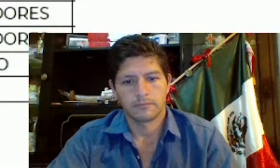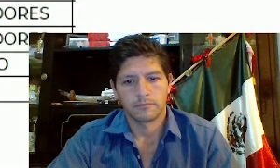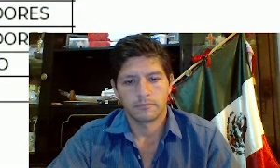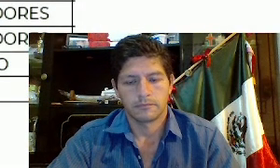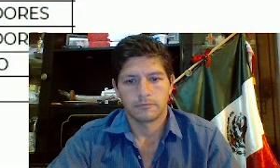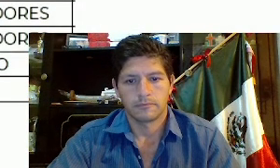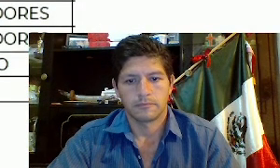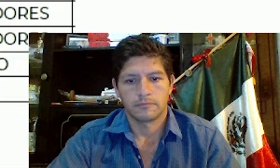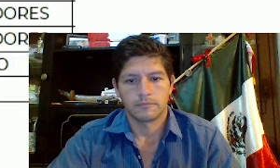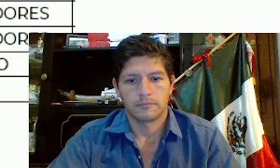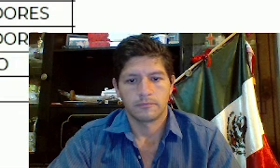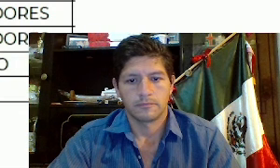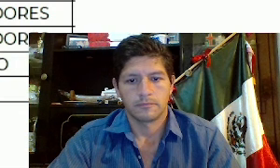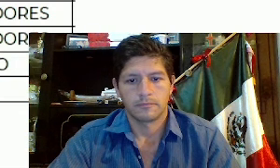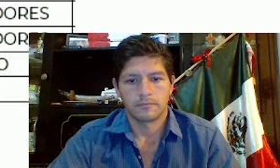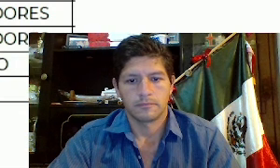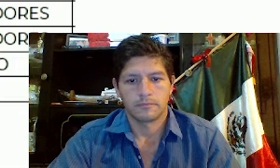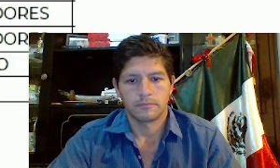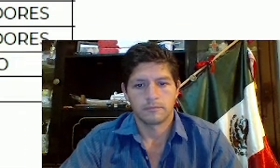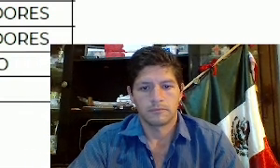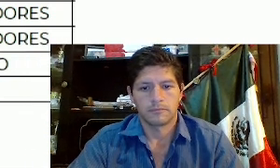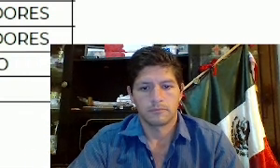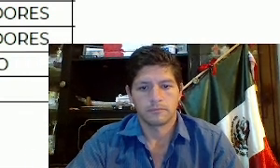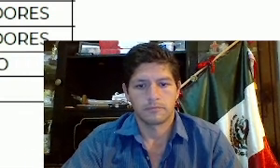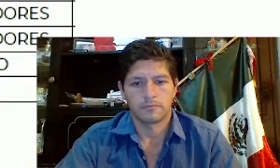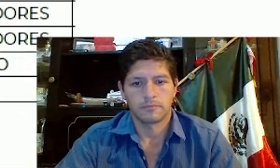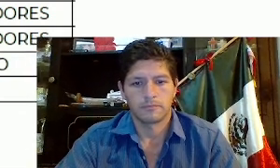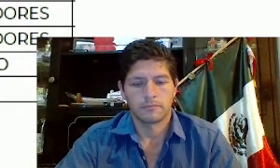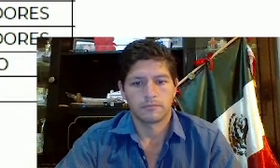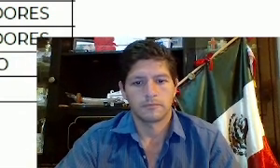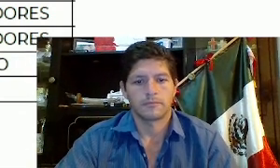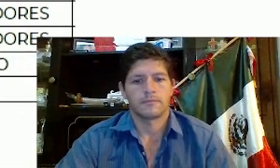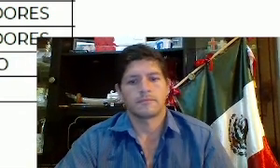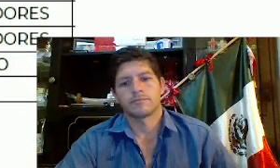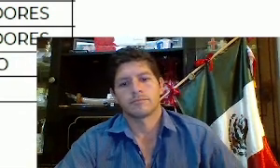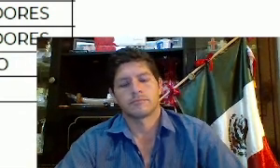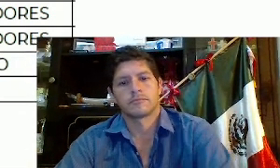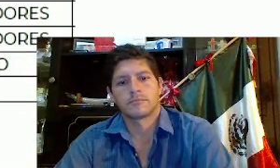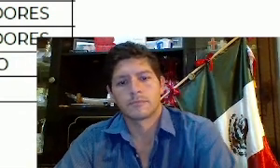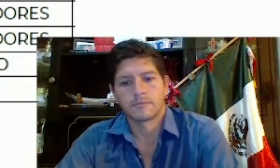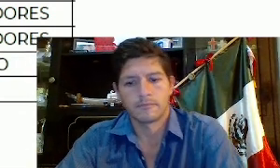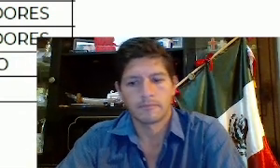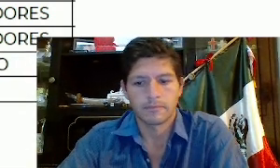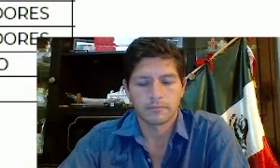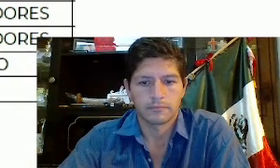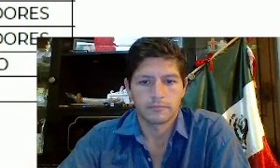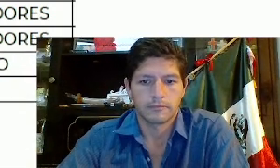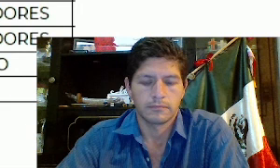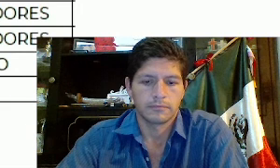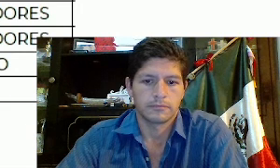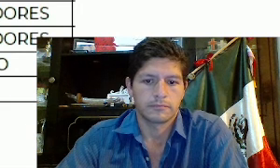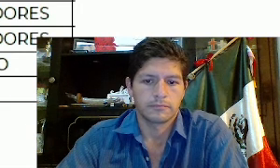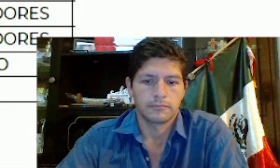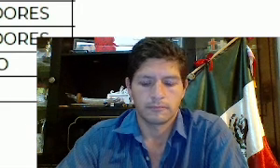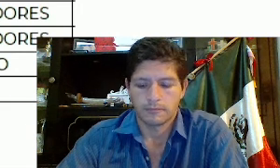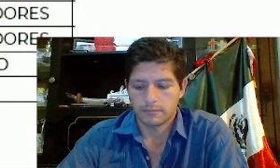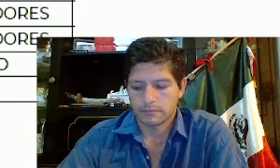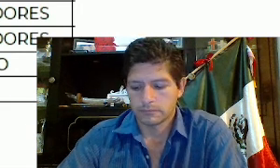Está, desde luego, abierto el convenio para